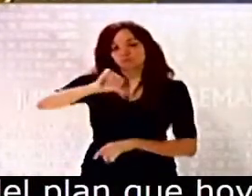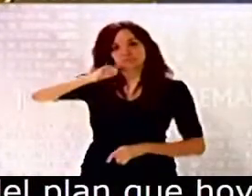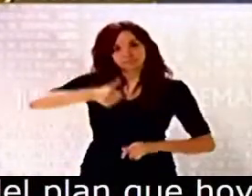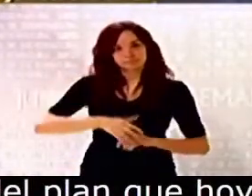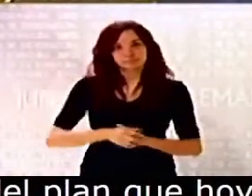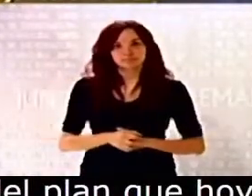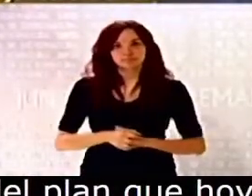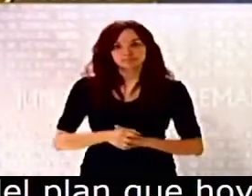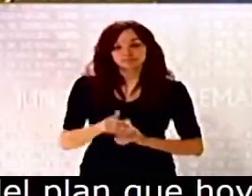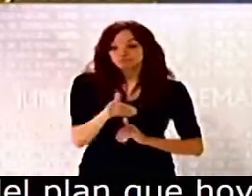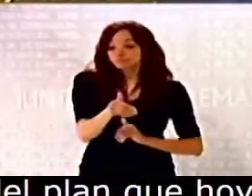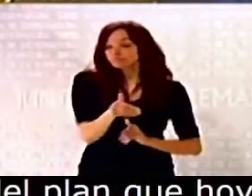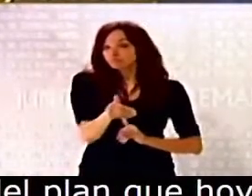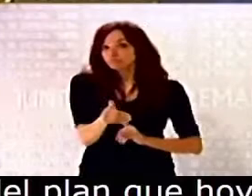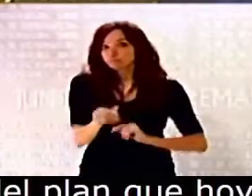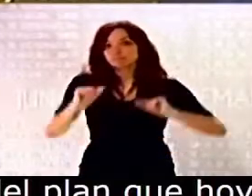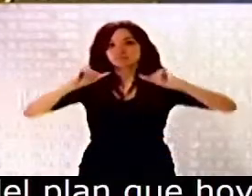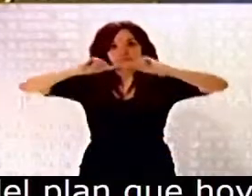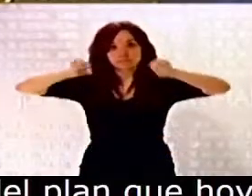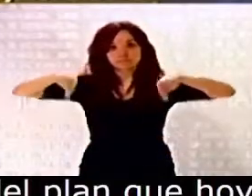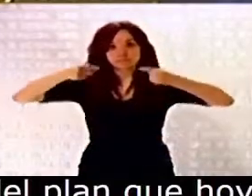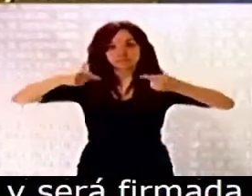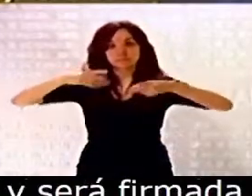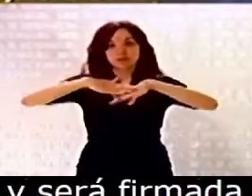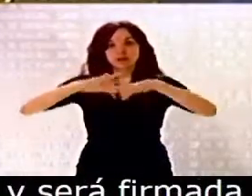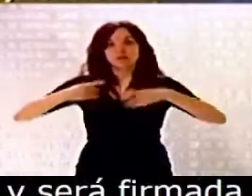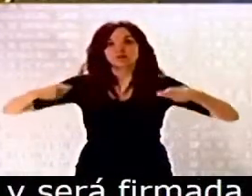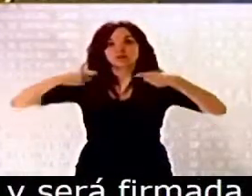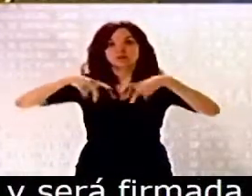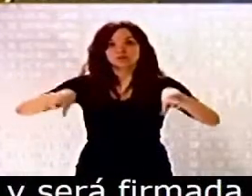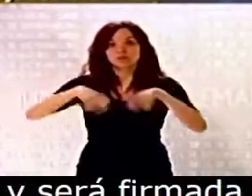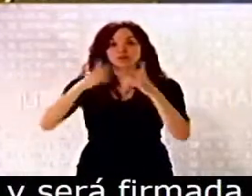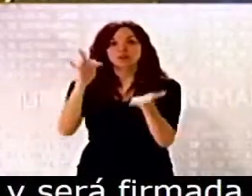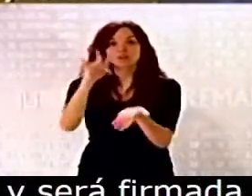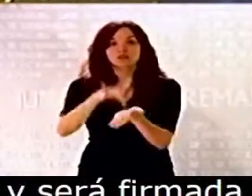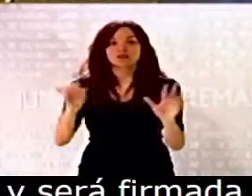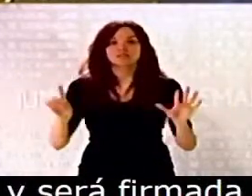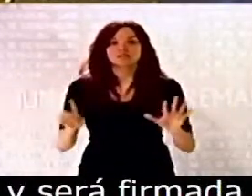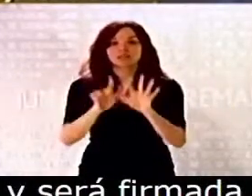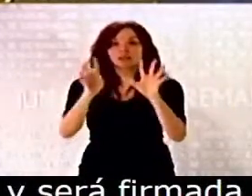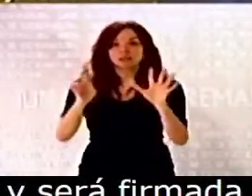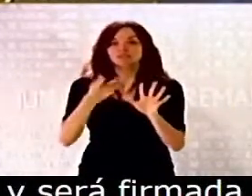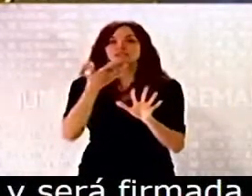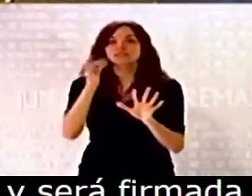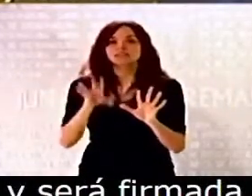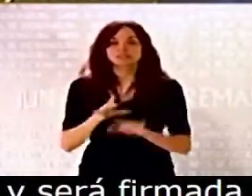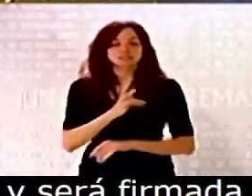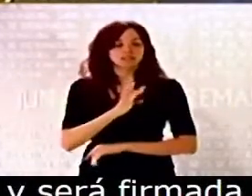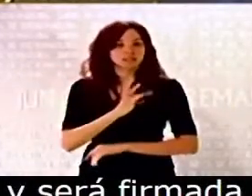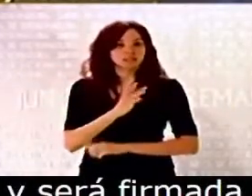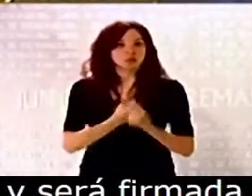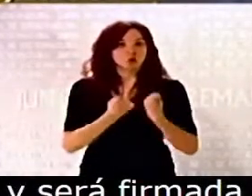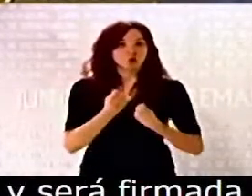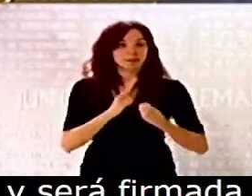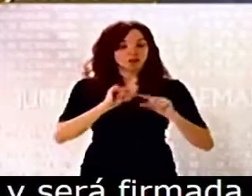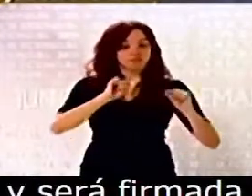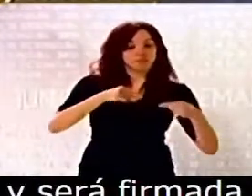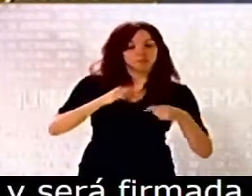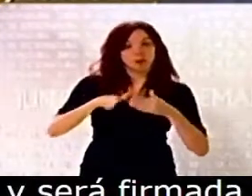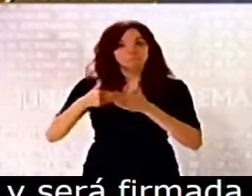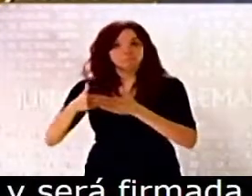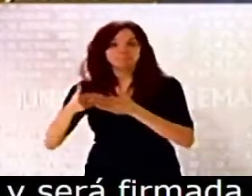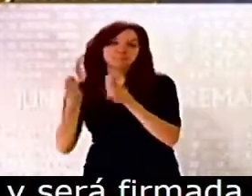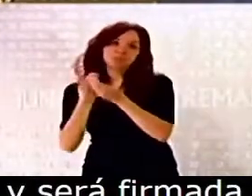será firmada en el seno de la concertación social el próximo día 6 por los agentes sociales y económicos y la Junta